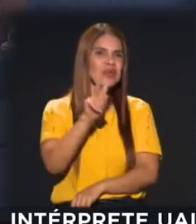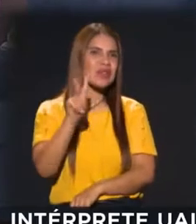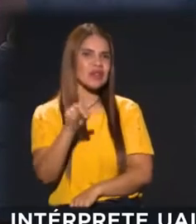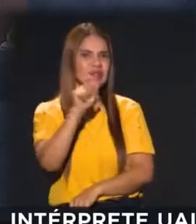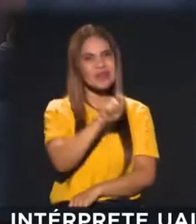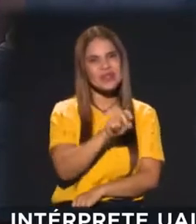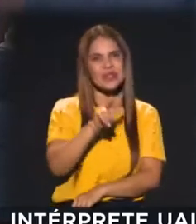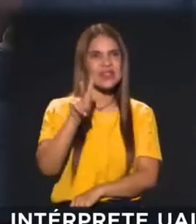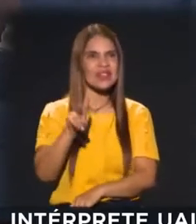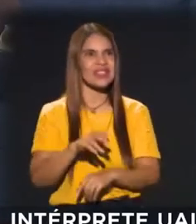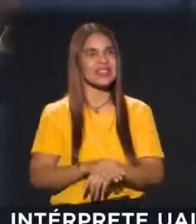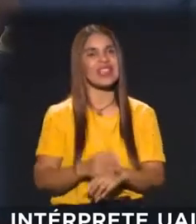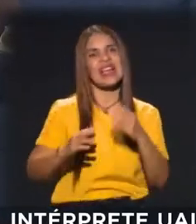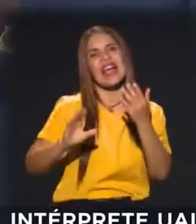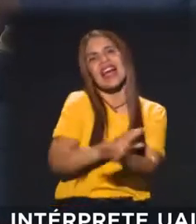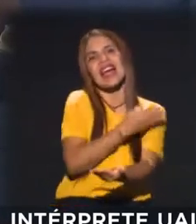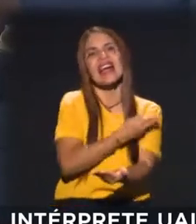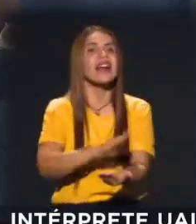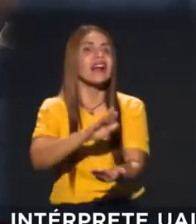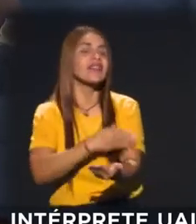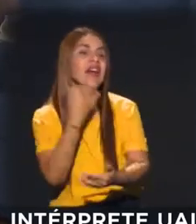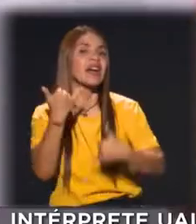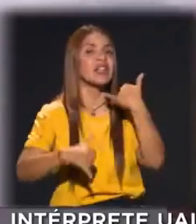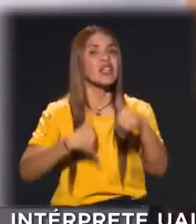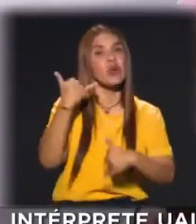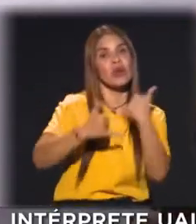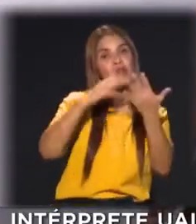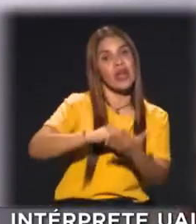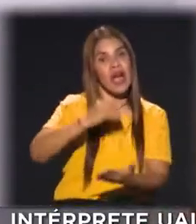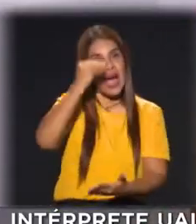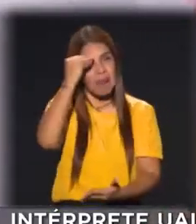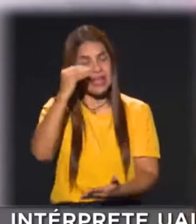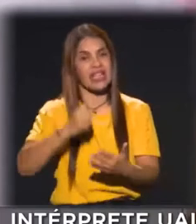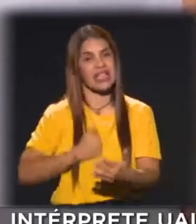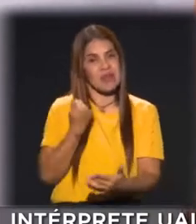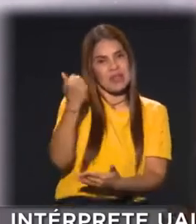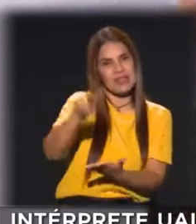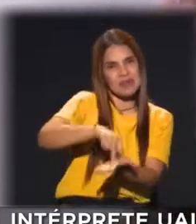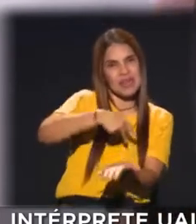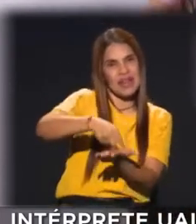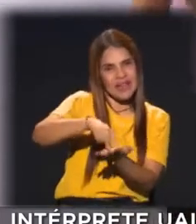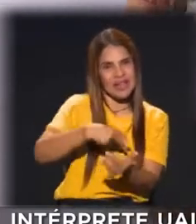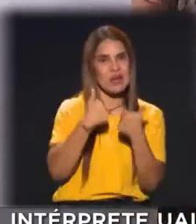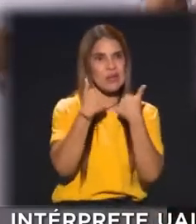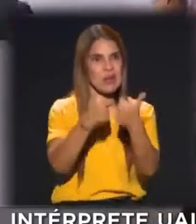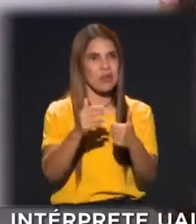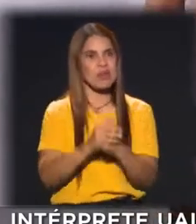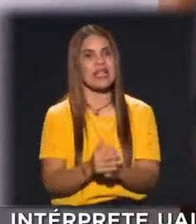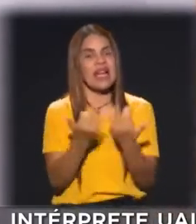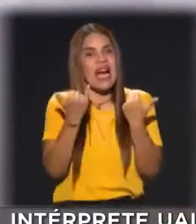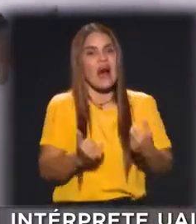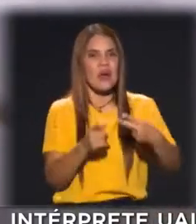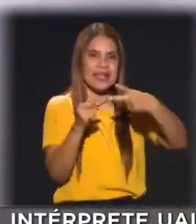Bueno, cantijuegos que se pueden aprovechar para bailar. Muy bien. Vamos en la parte